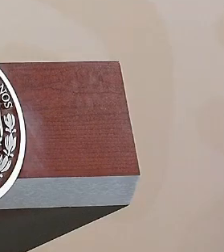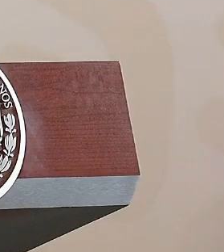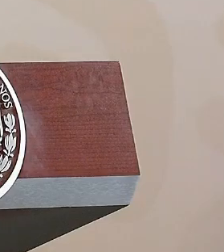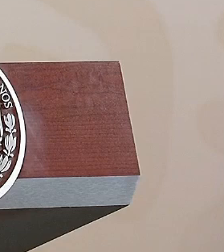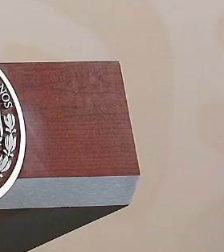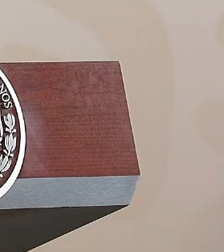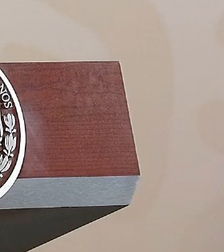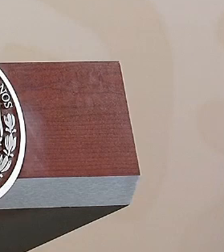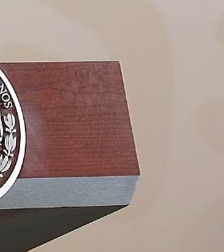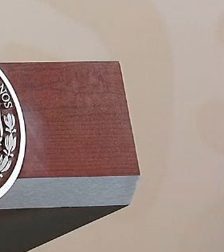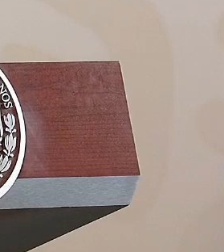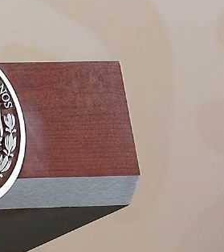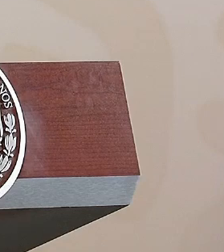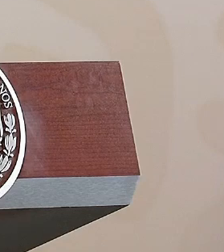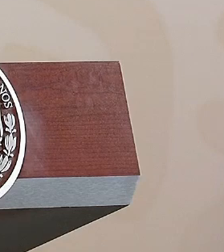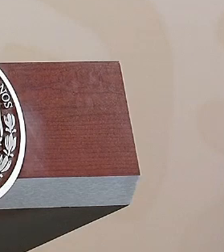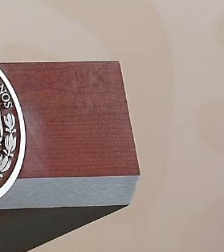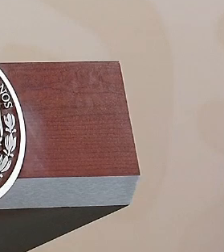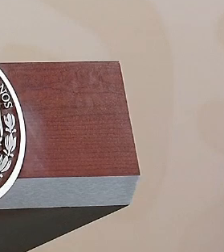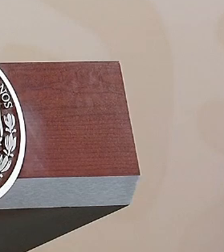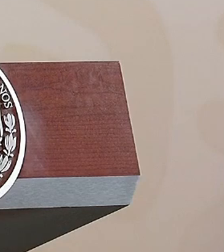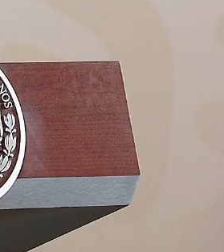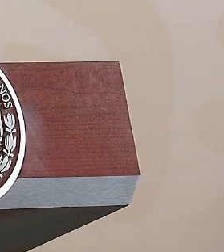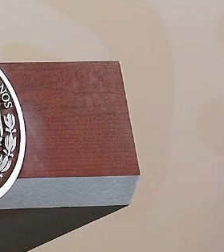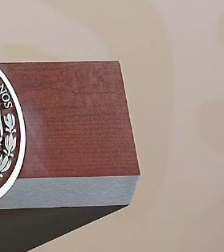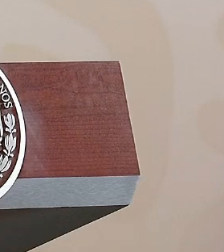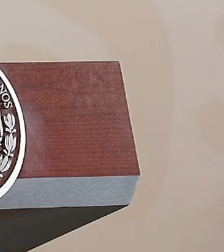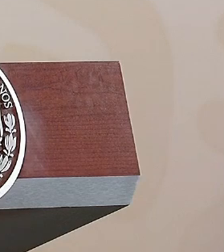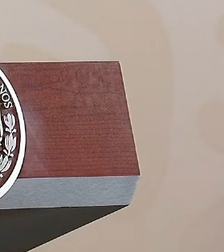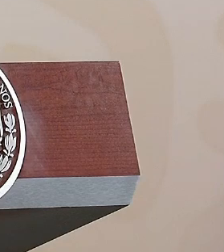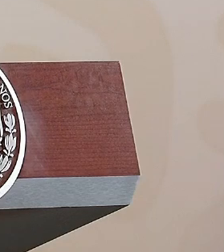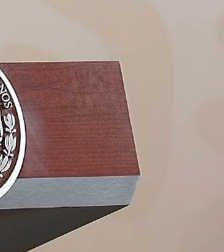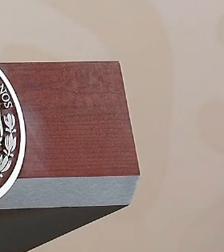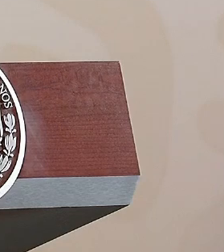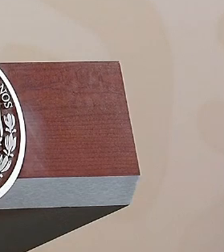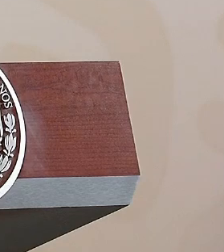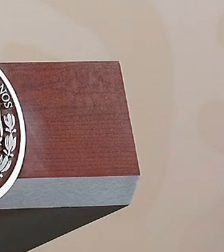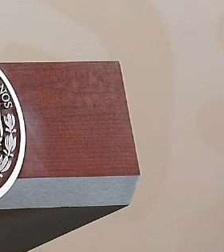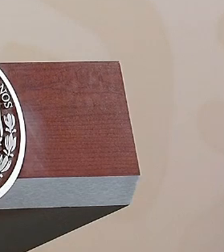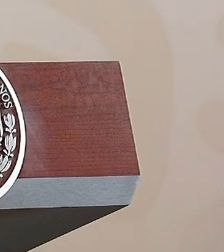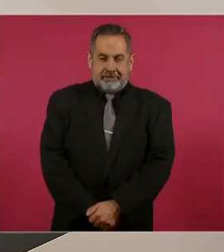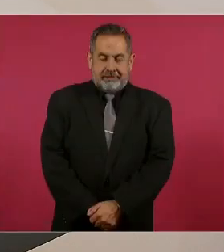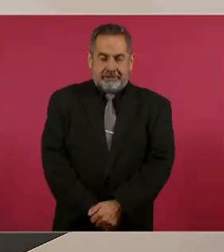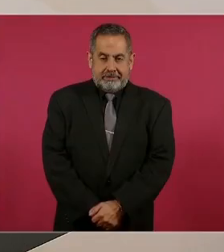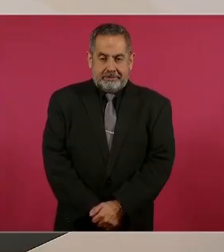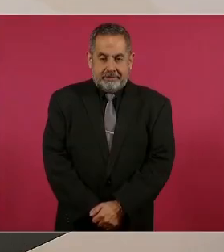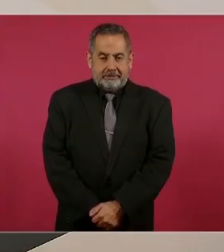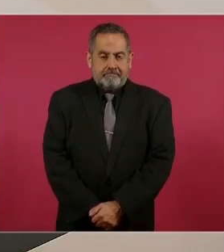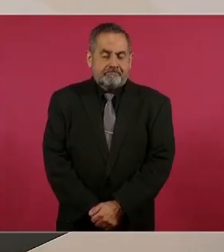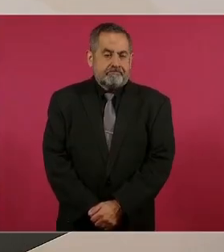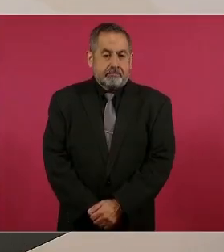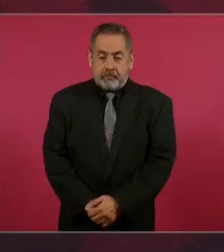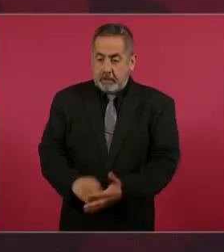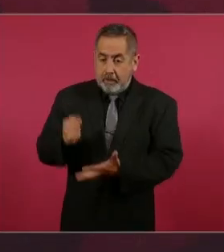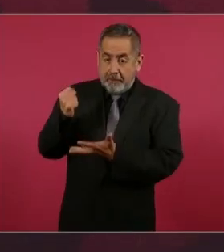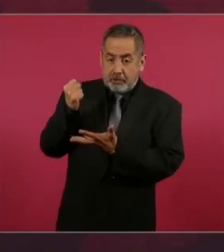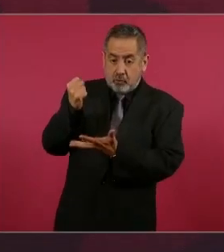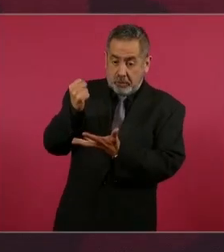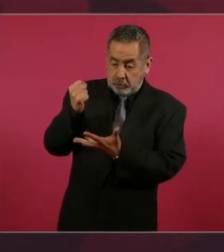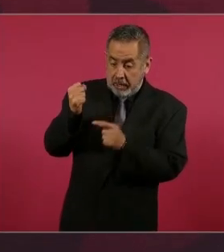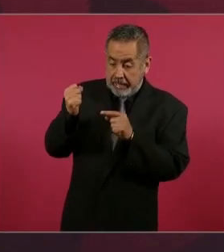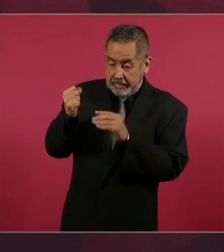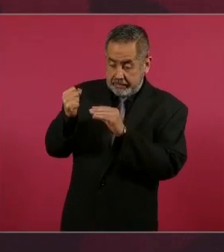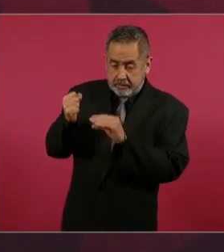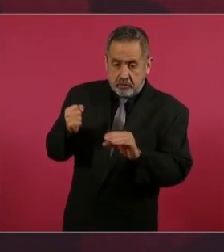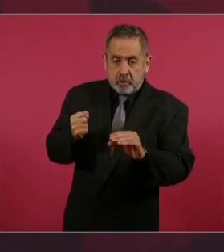presupuestado. Adiós al bono sexenal. ¿Mande? Adiós al bono sexenal. Sí, es que eso no está en